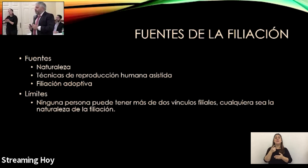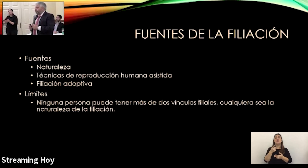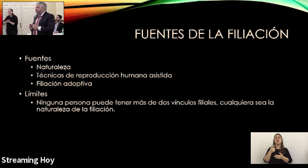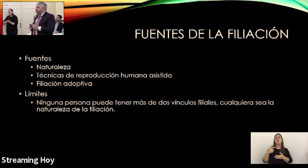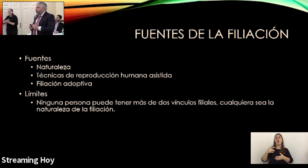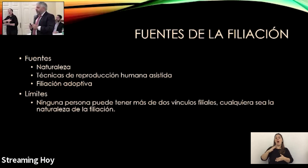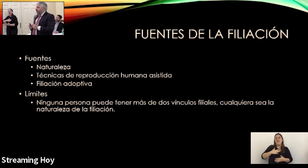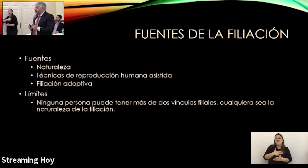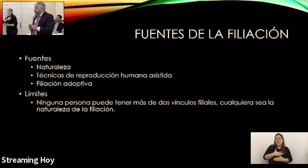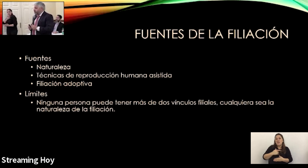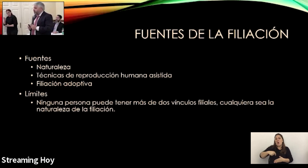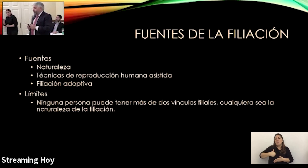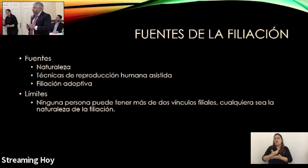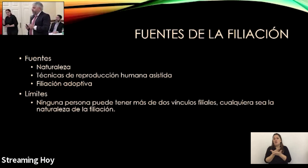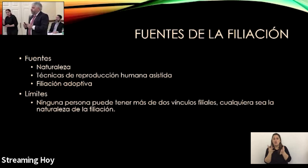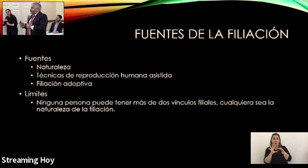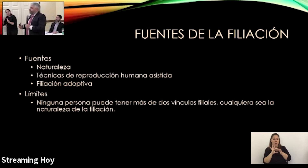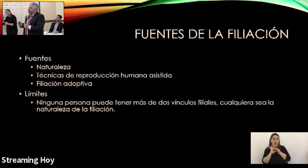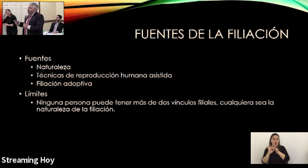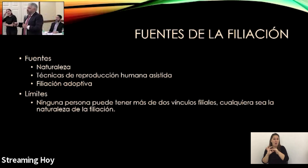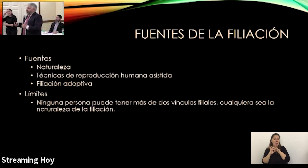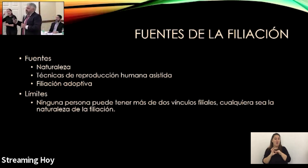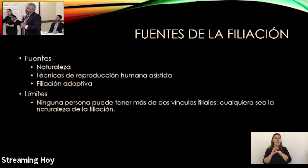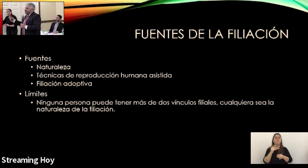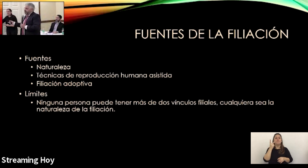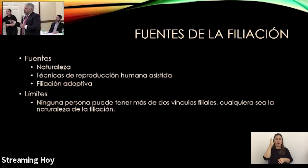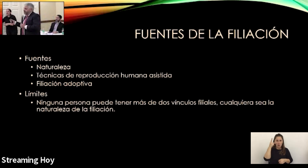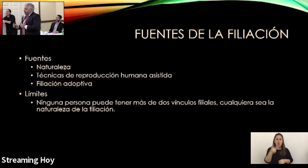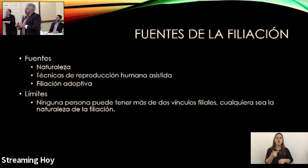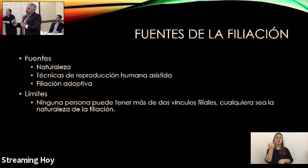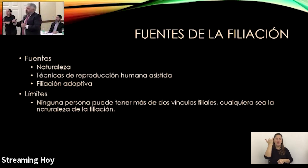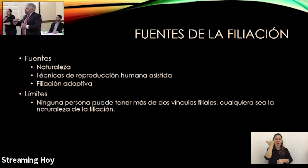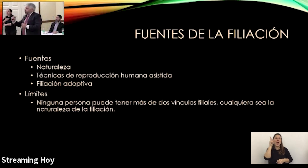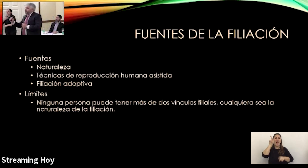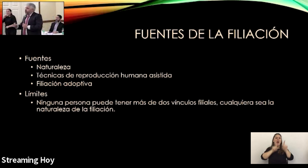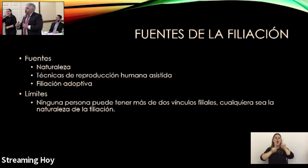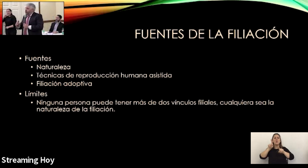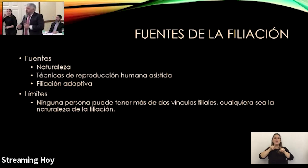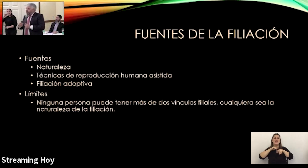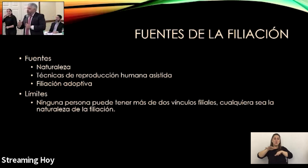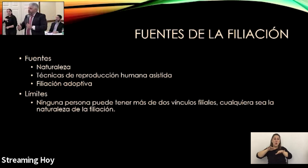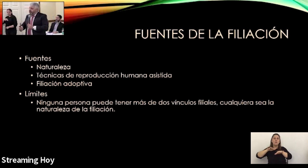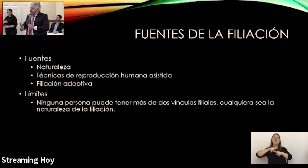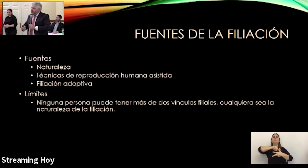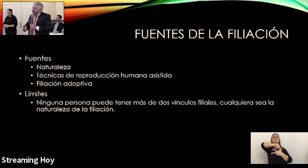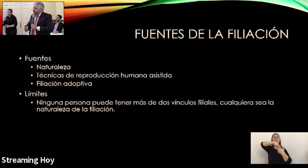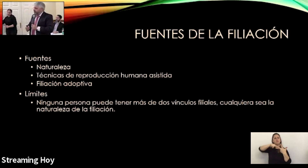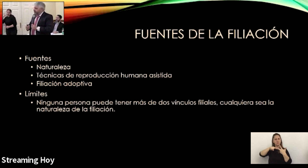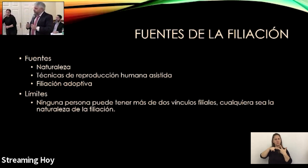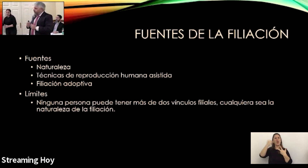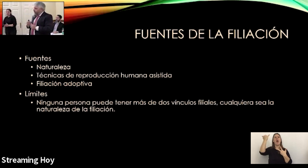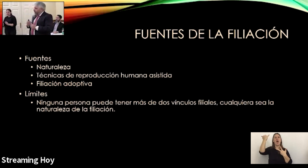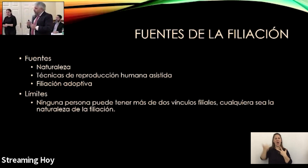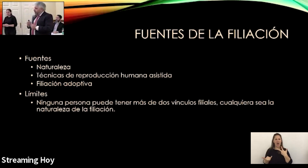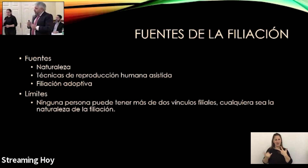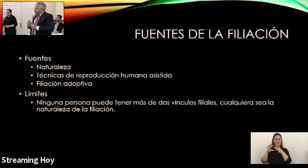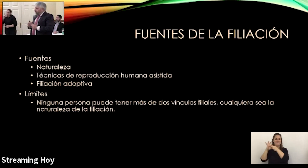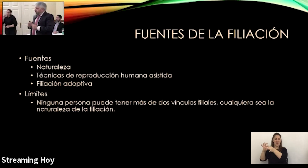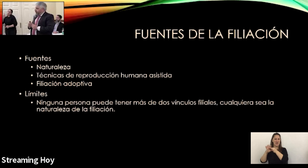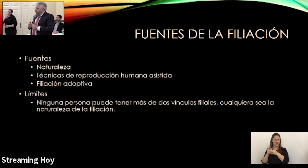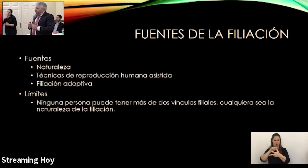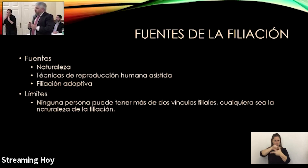socioafectividad, reconocieron casos de triple filiación. Les comento solo uno y muy